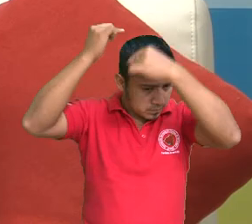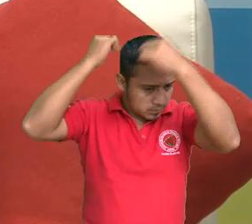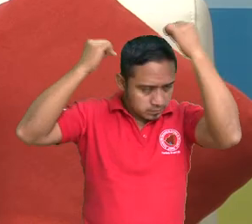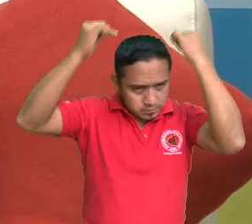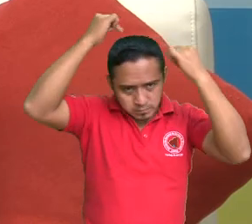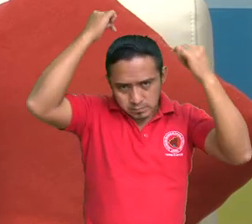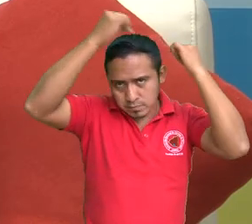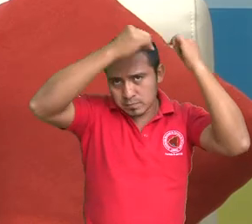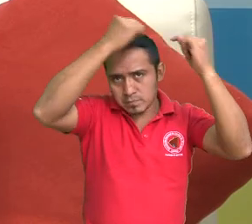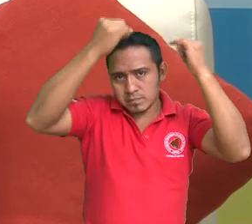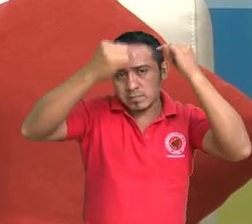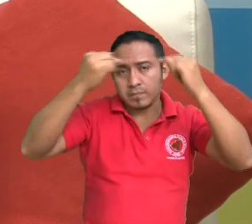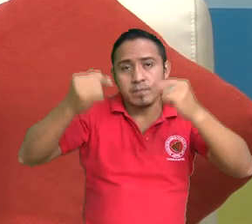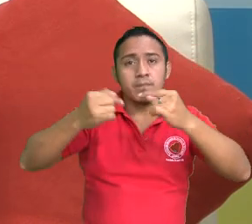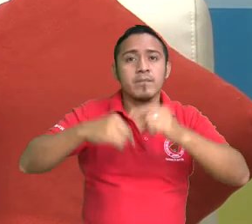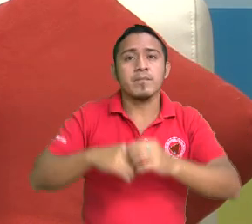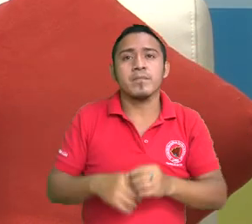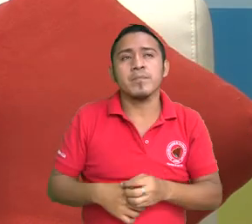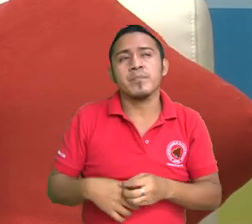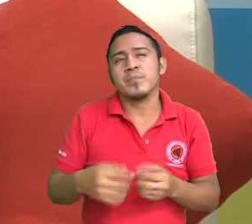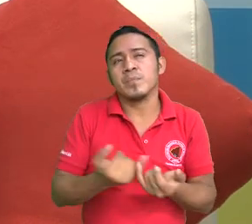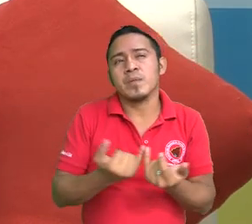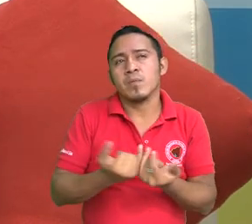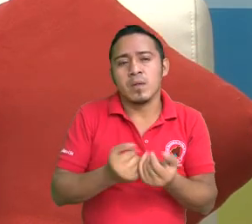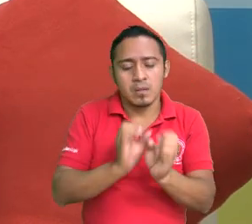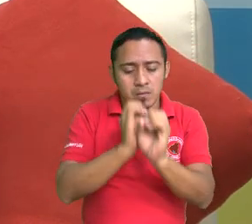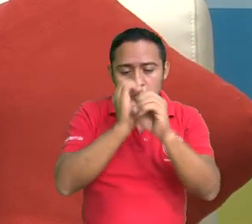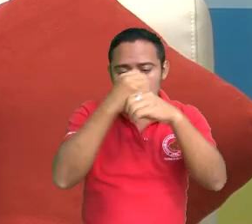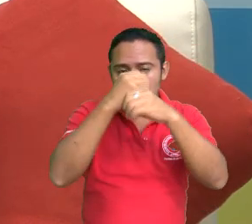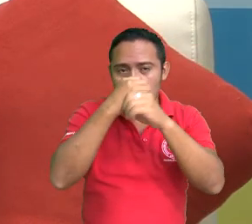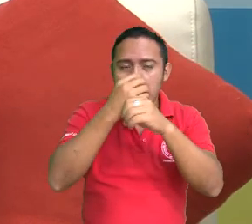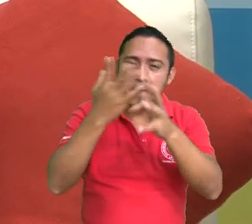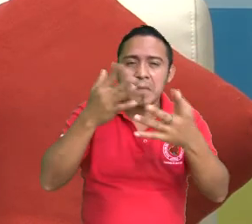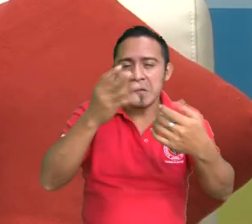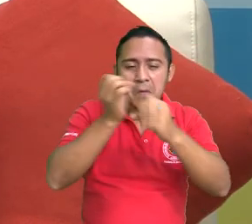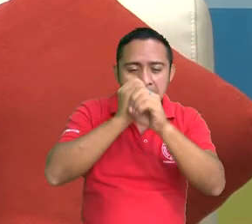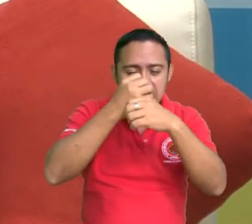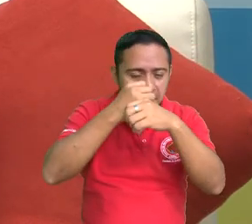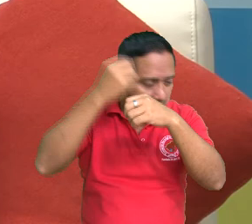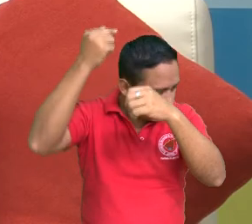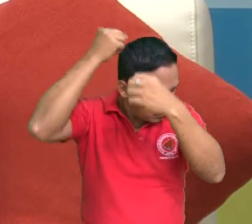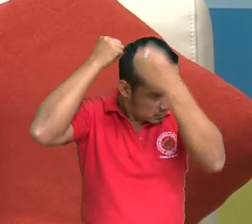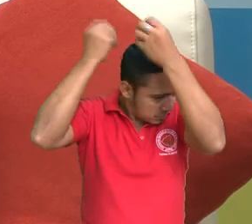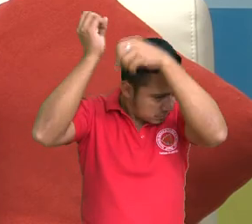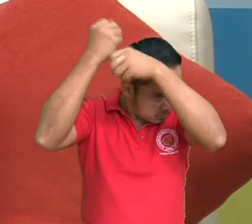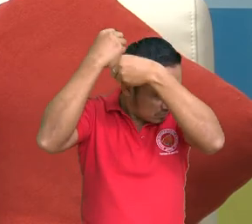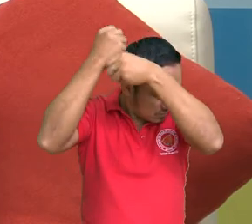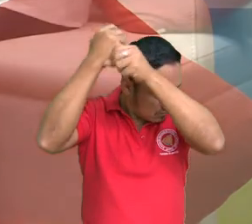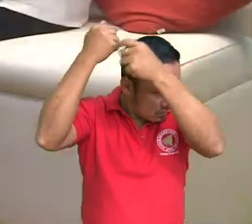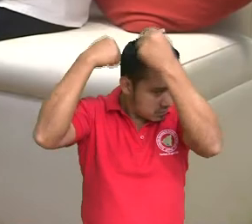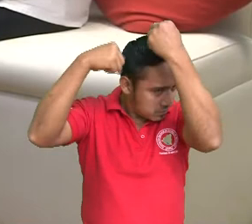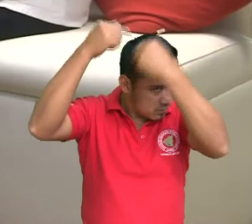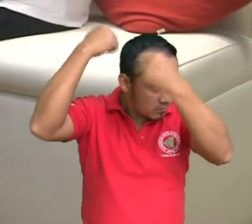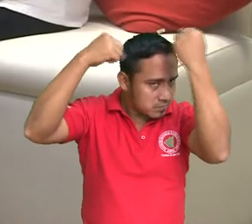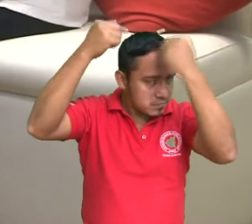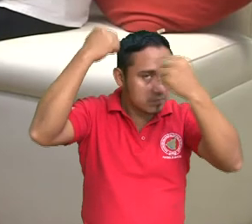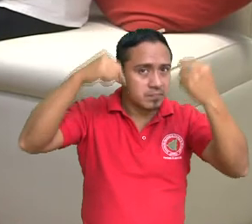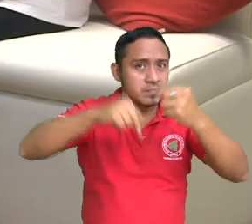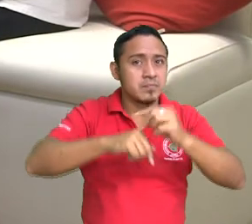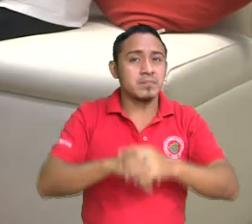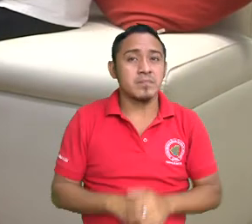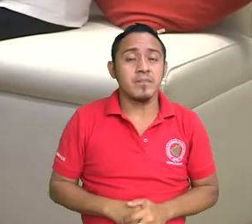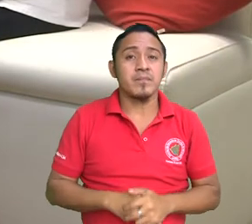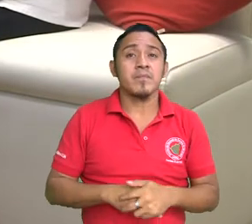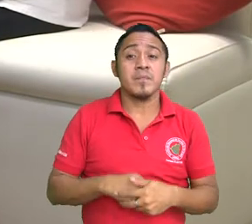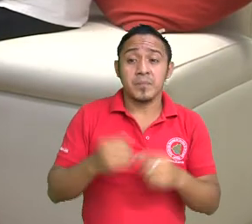ciertas características. Es como ver con un microscopio directamente el cráneo, el cuero cabelludo. Muy y así interesante.